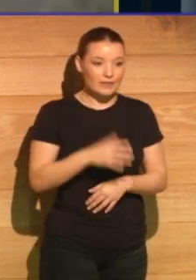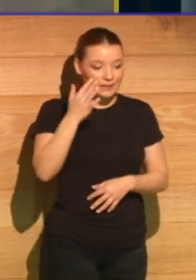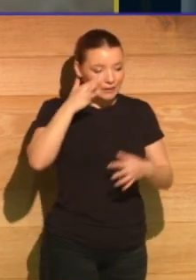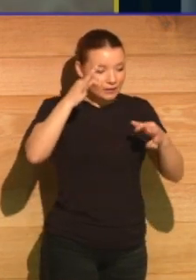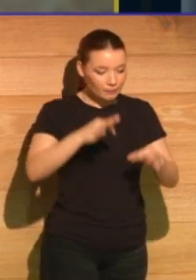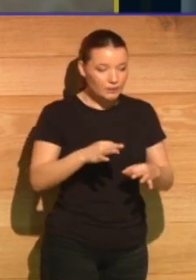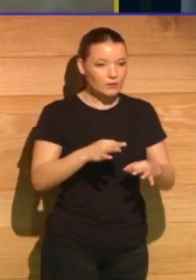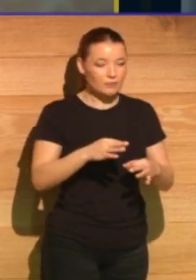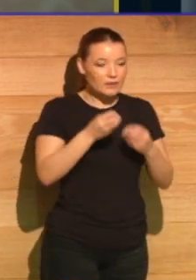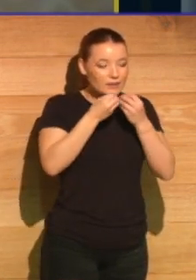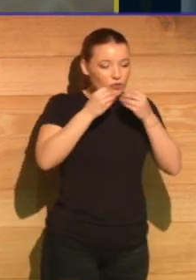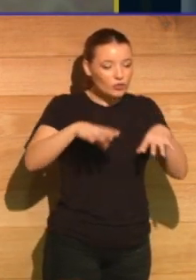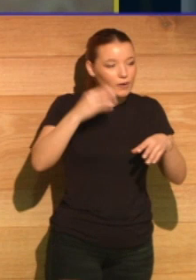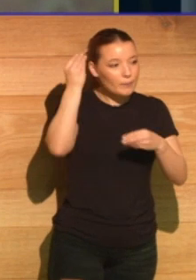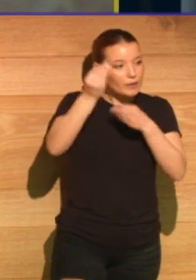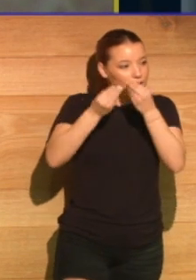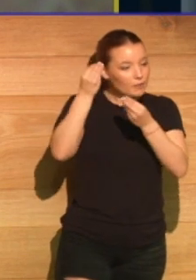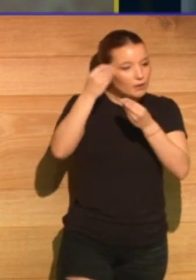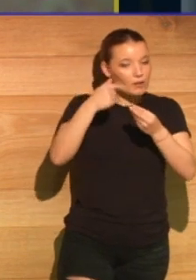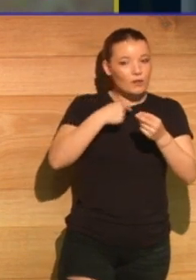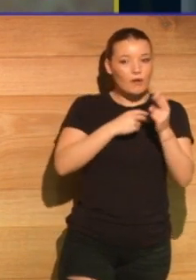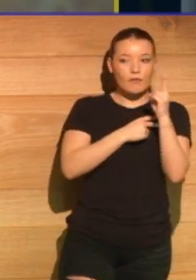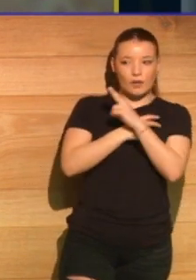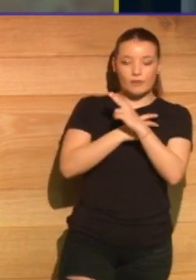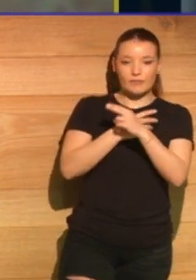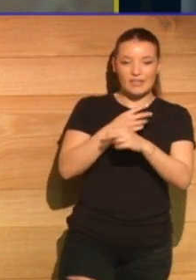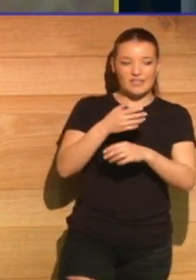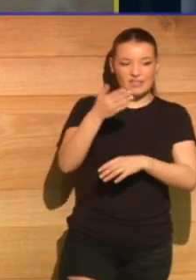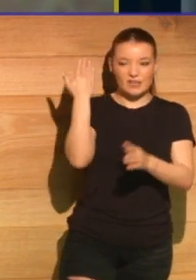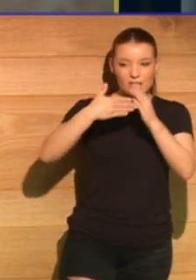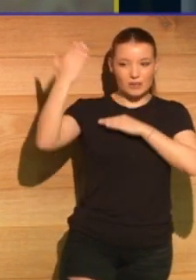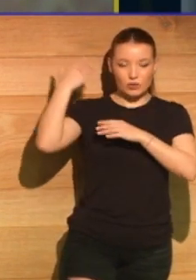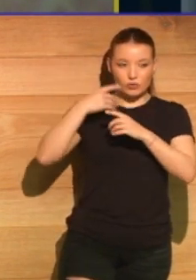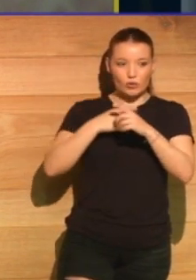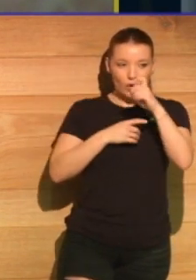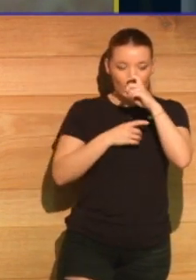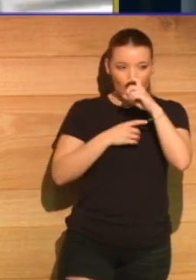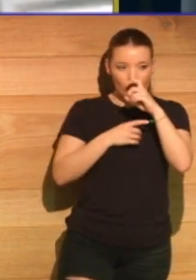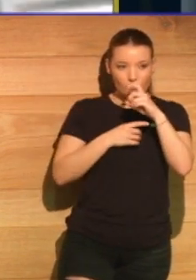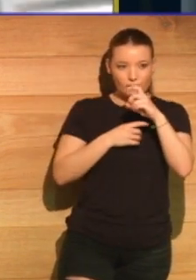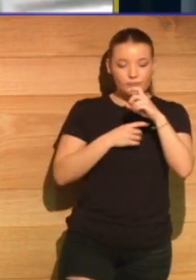un poco la historia de todo el pensamiento, ¿no? A lo largo de la historia era siempre